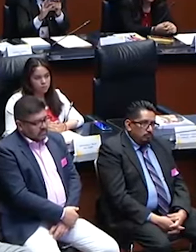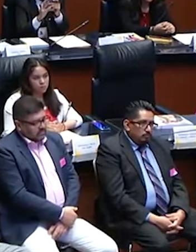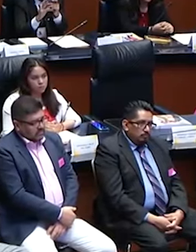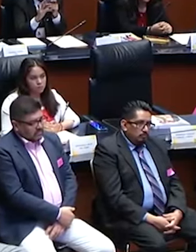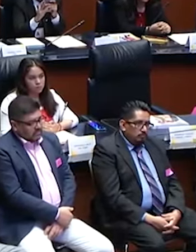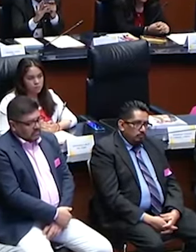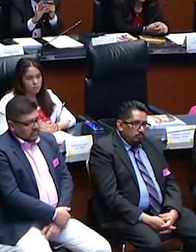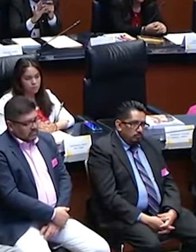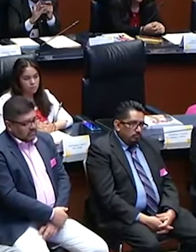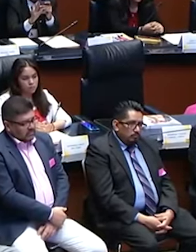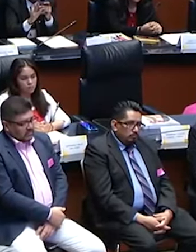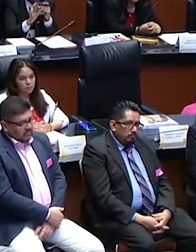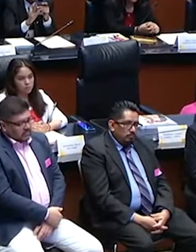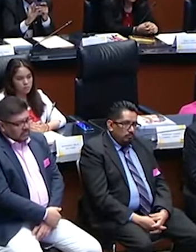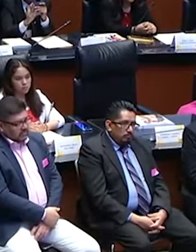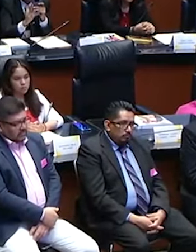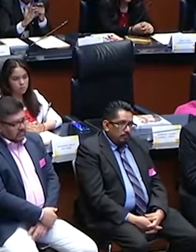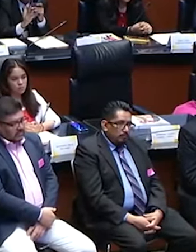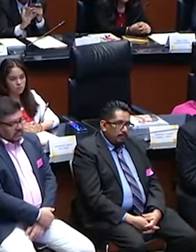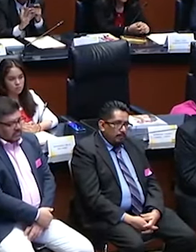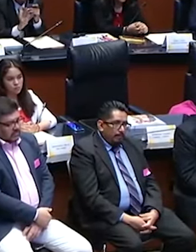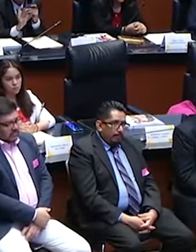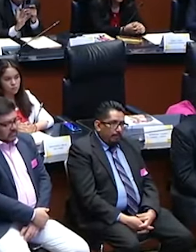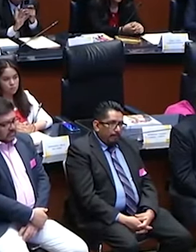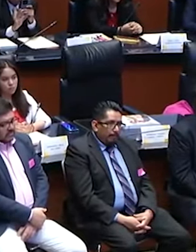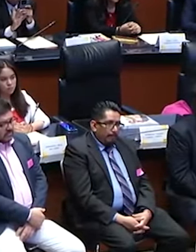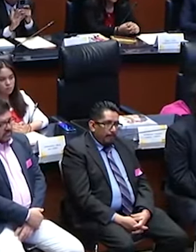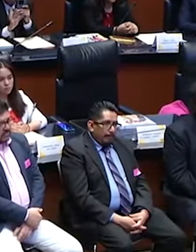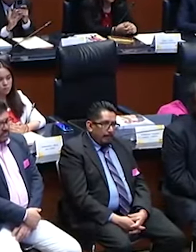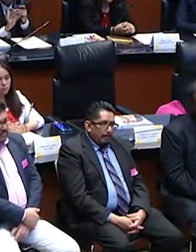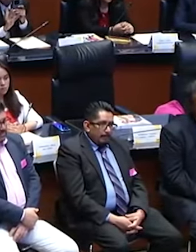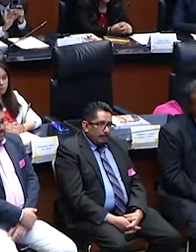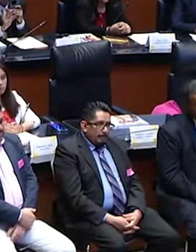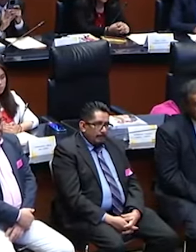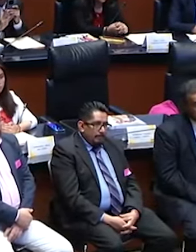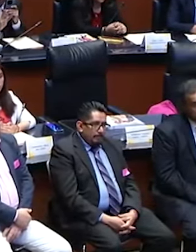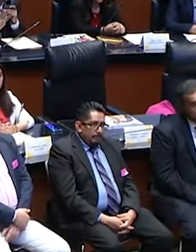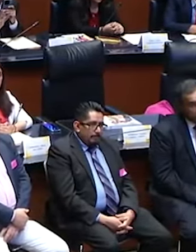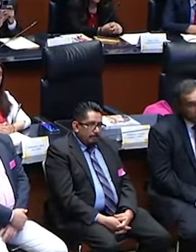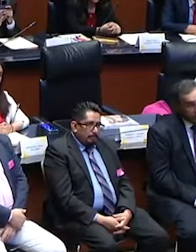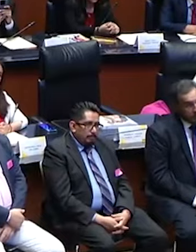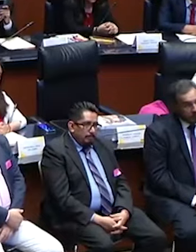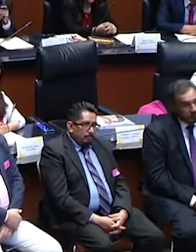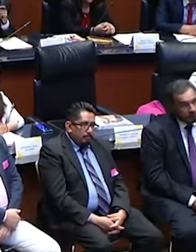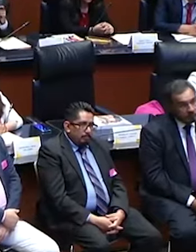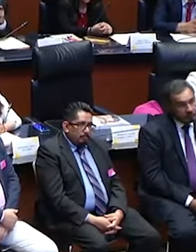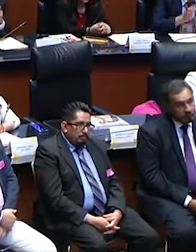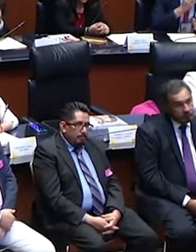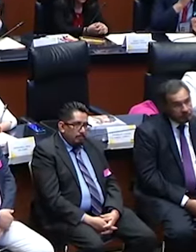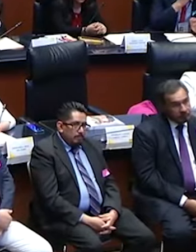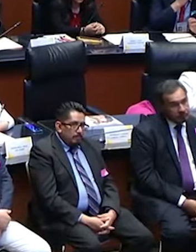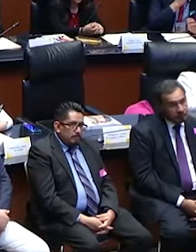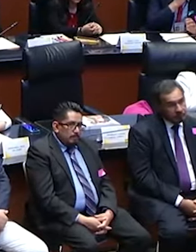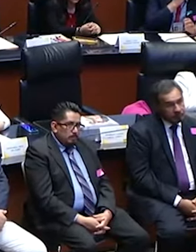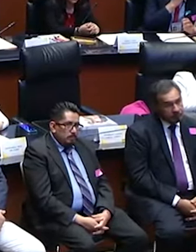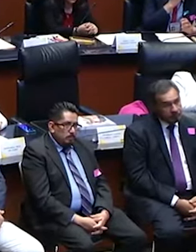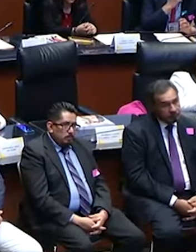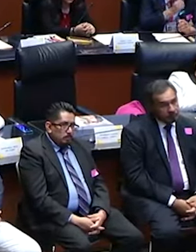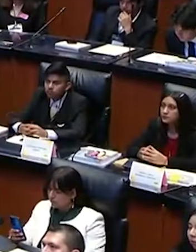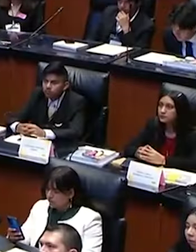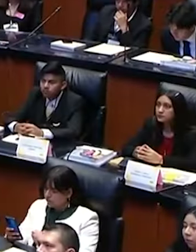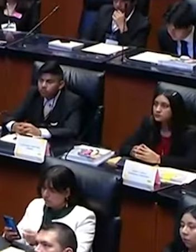luego de 9 horas de debate se aprobó en el pleno de la cámara de diputados la reforma para crear el fondo de pensiones para el bienestar el cual se beneficiará con